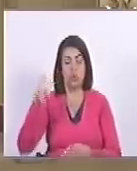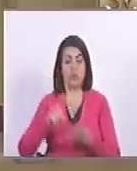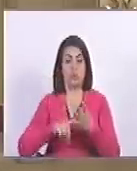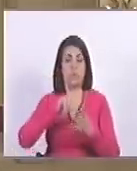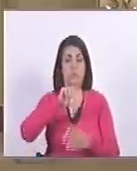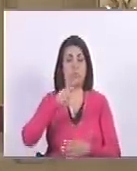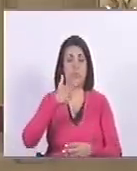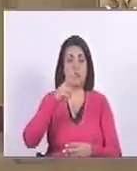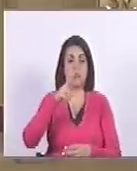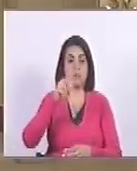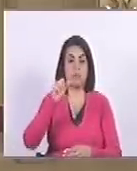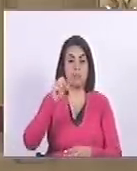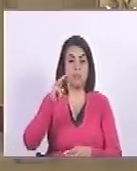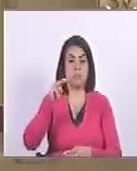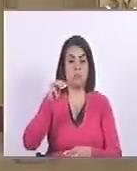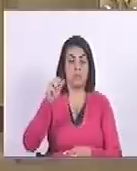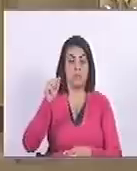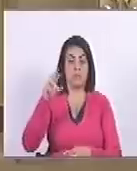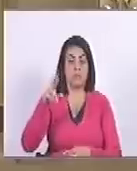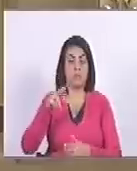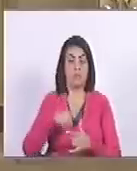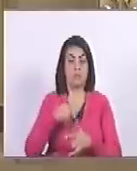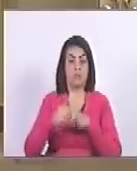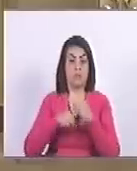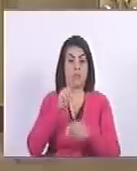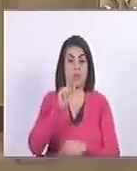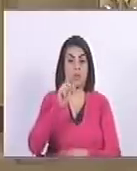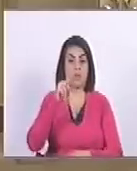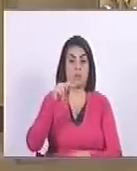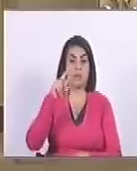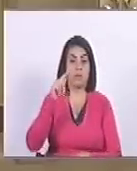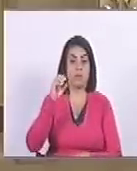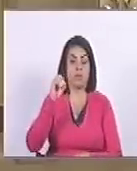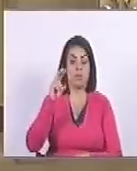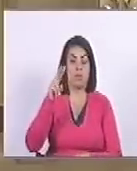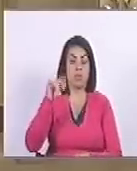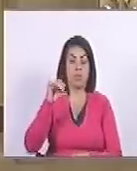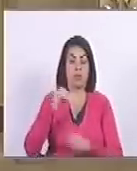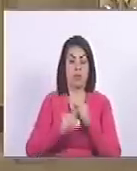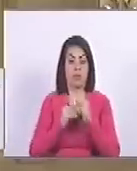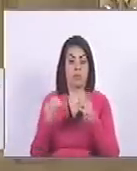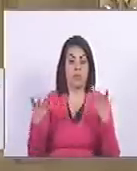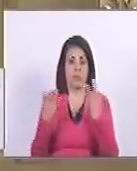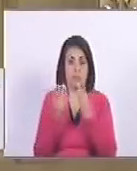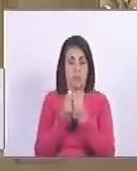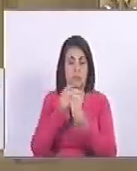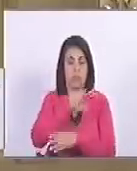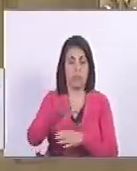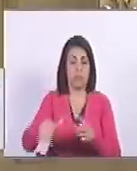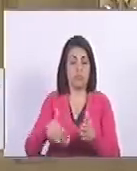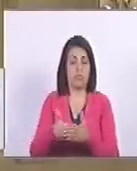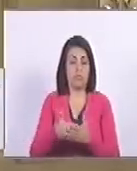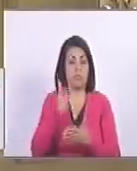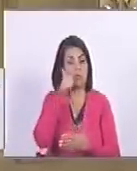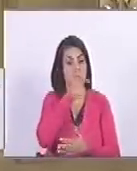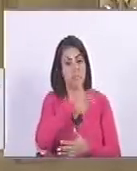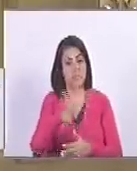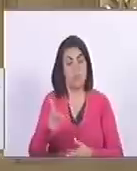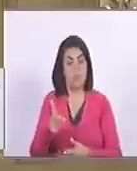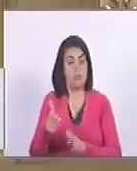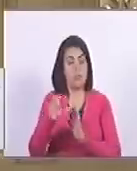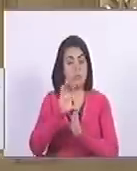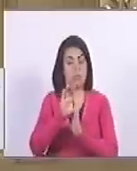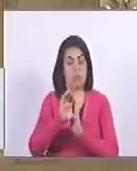Yumar, Modesta Bor y Antonio Esteves, entre otras, y con el que se forma el pueblo el